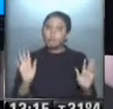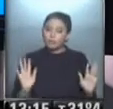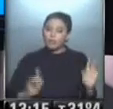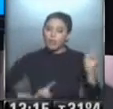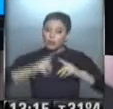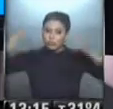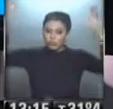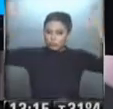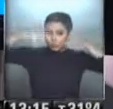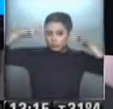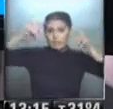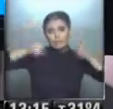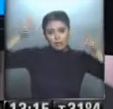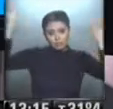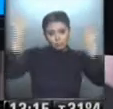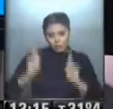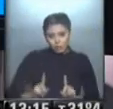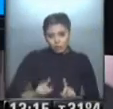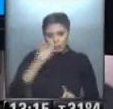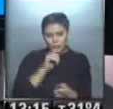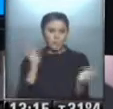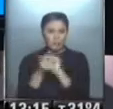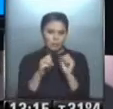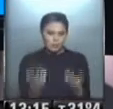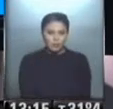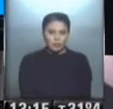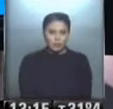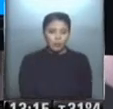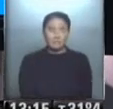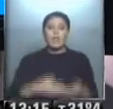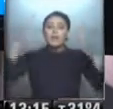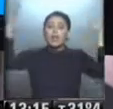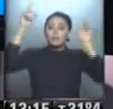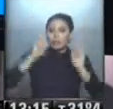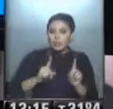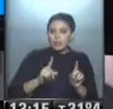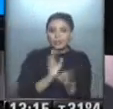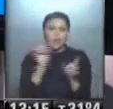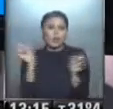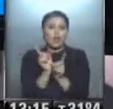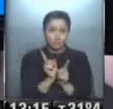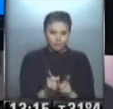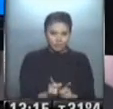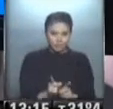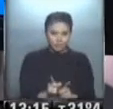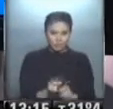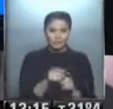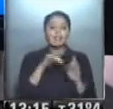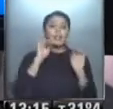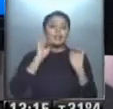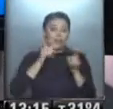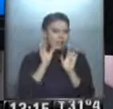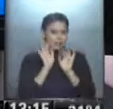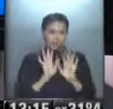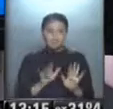probabilidad de precipitaciones y tormentas, mejora rápidamente. La tormenta está así rápido como va a venir, rápido se va a